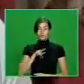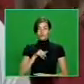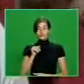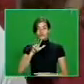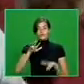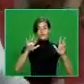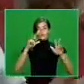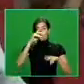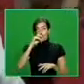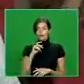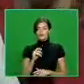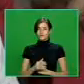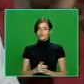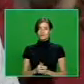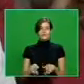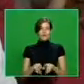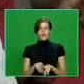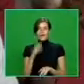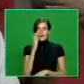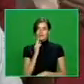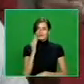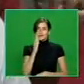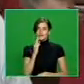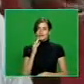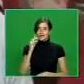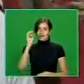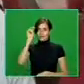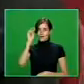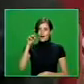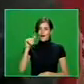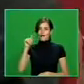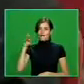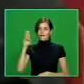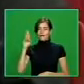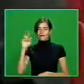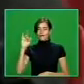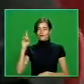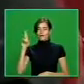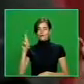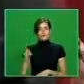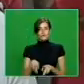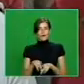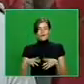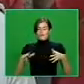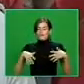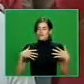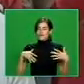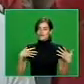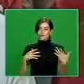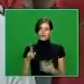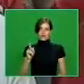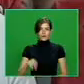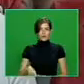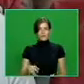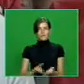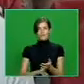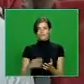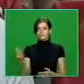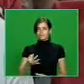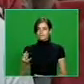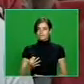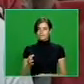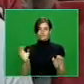los 38 años la experiencia del maestro abreo estamos muy contentos ciertamente